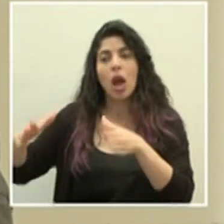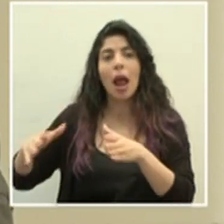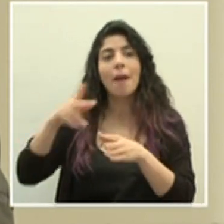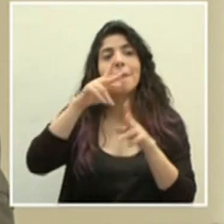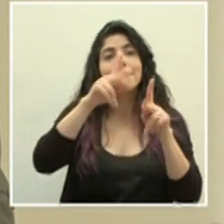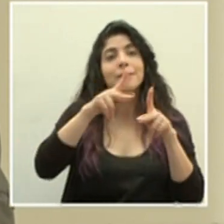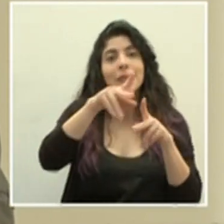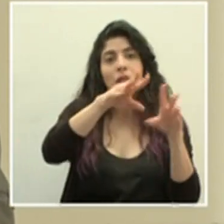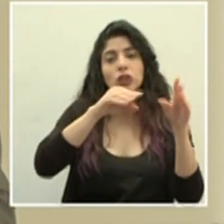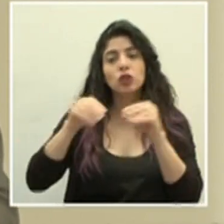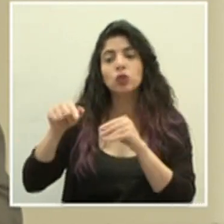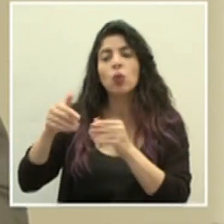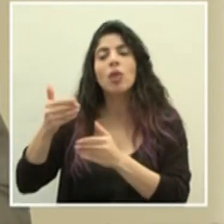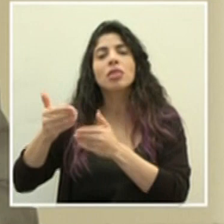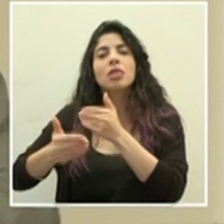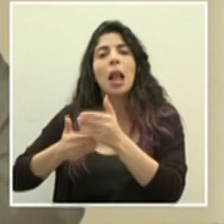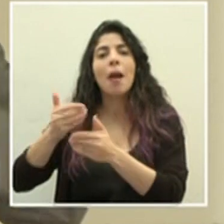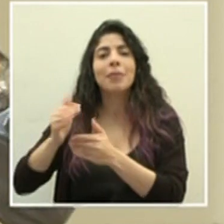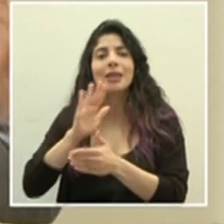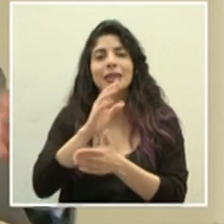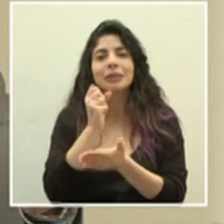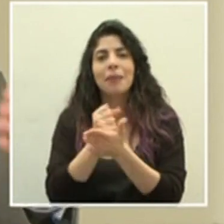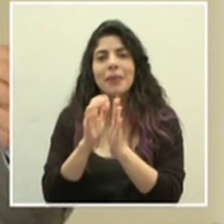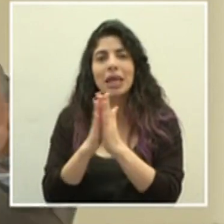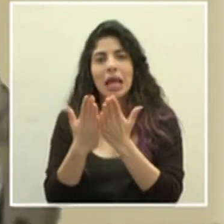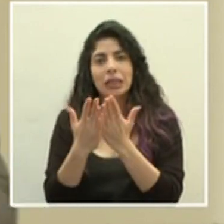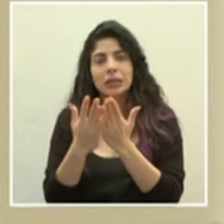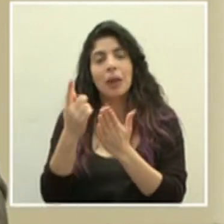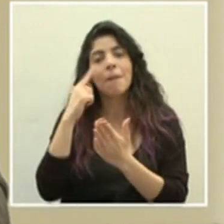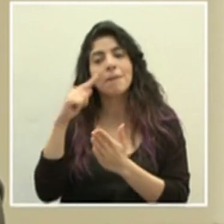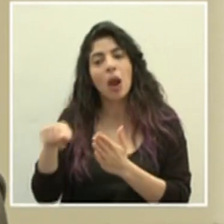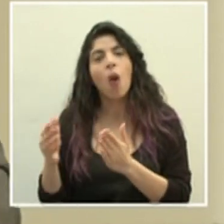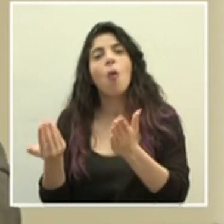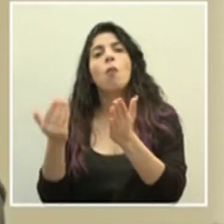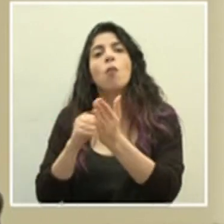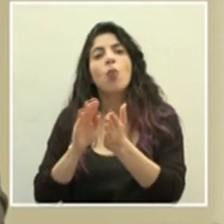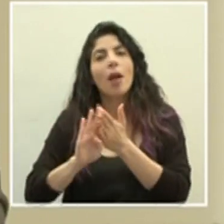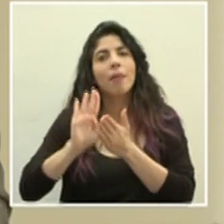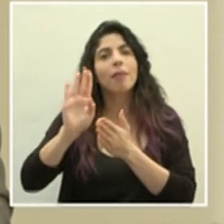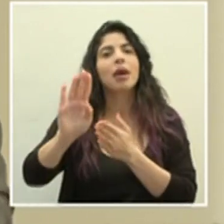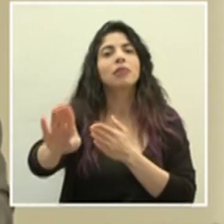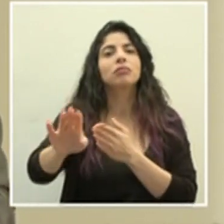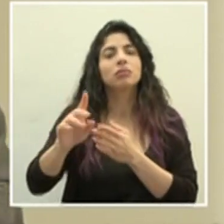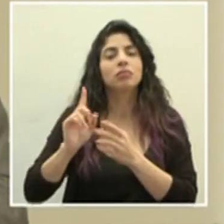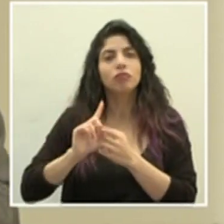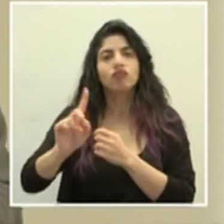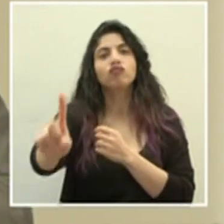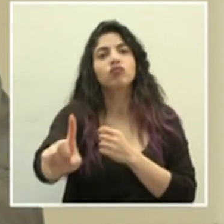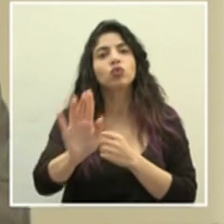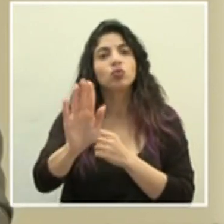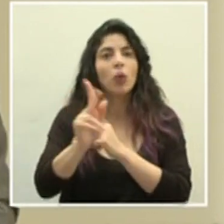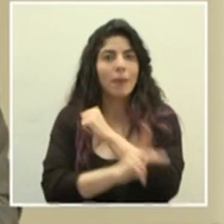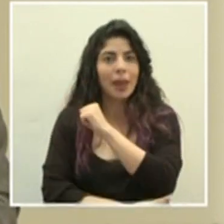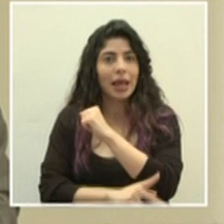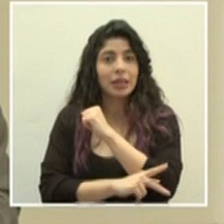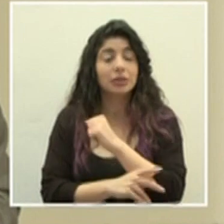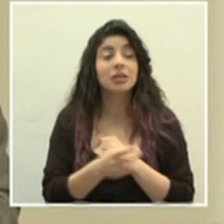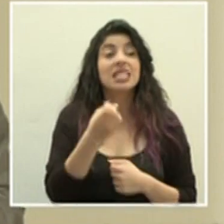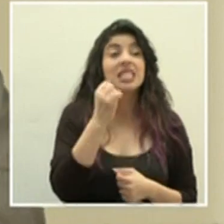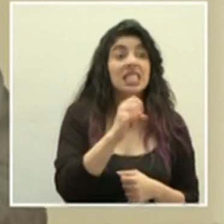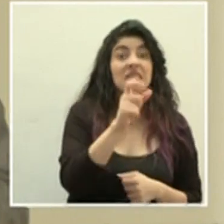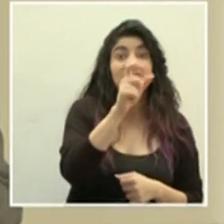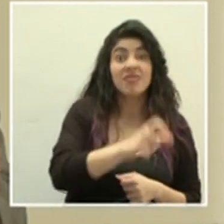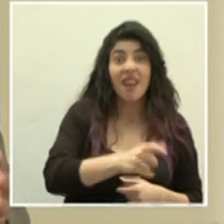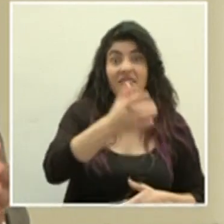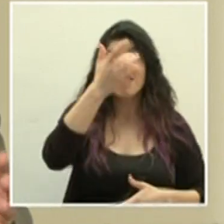a desarrollar trámites eminentemente migratorios para ser retornados a su país, y aquellas personas que estén enfermas,